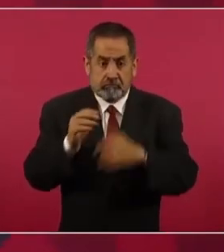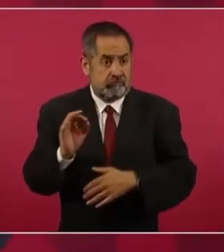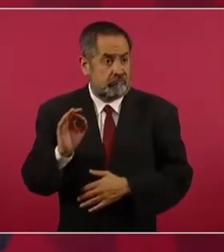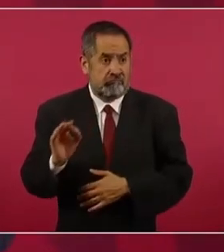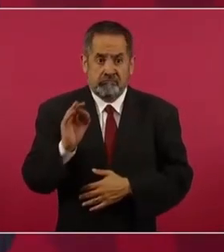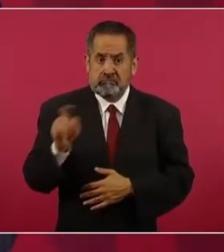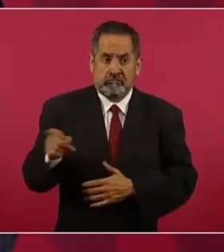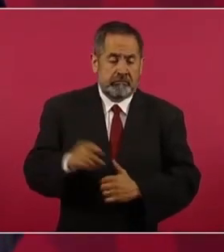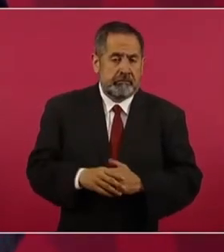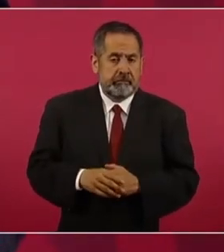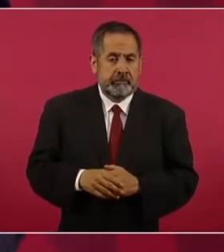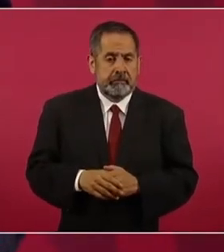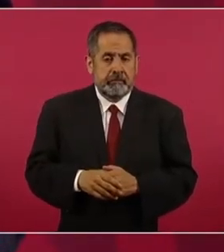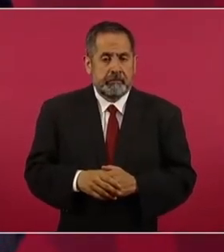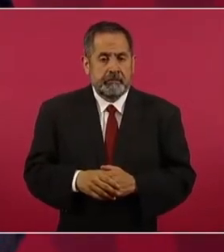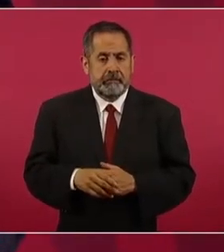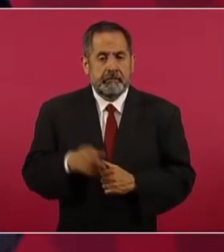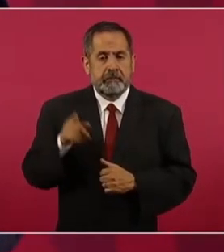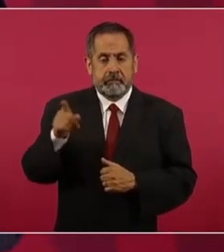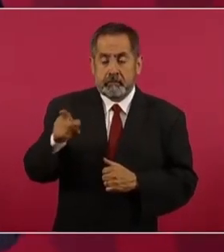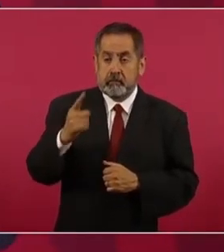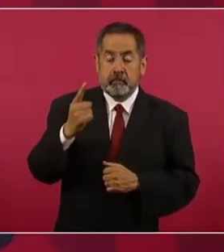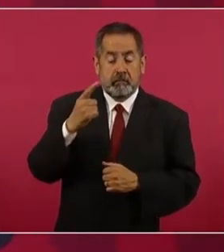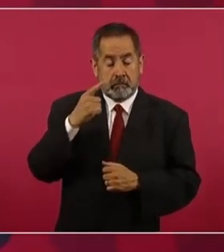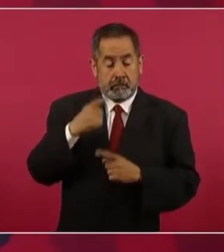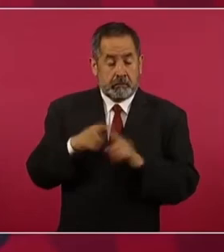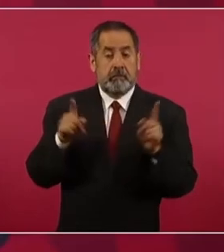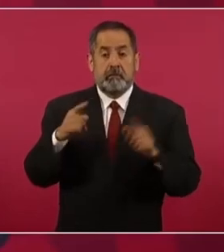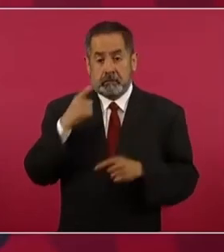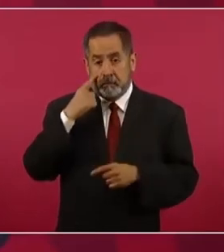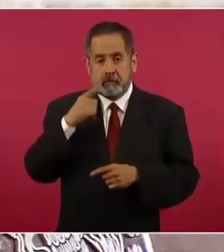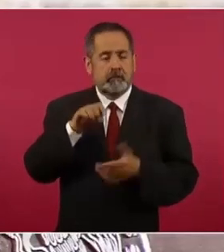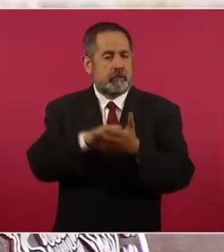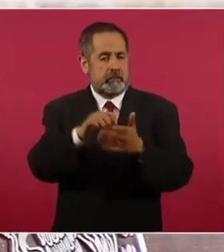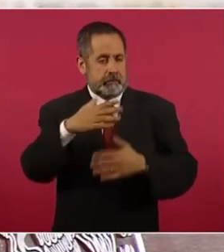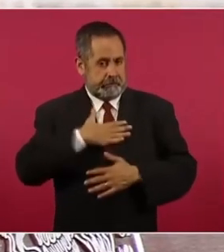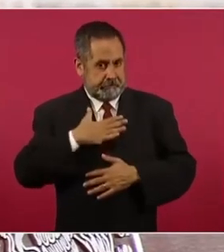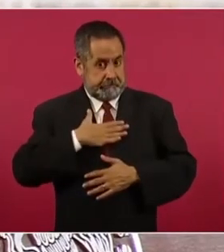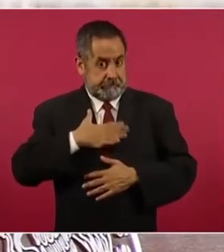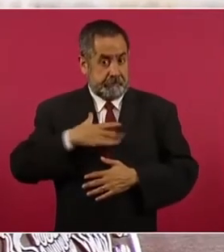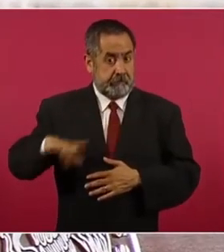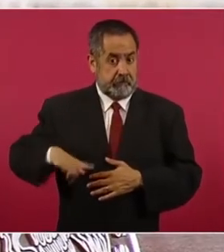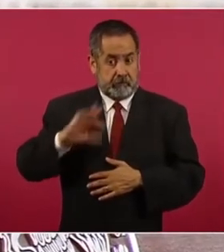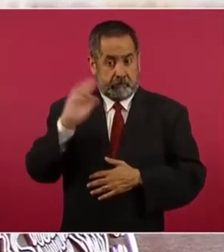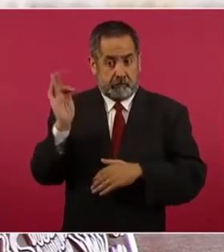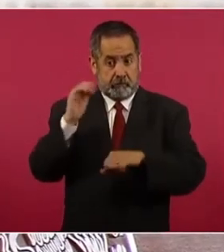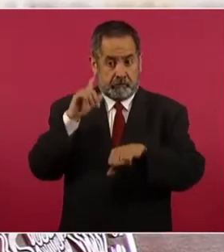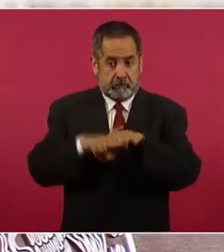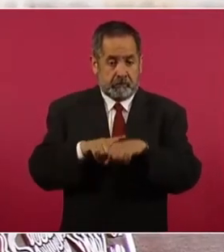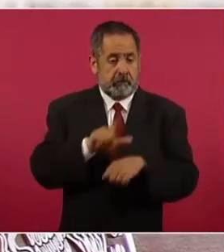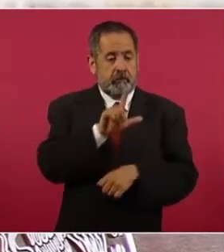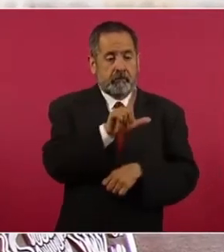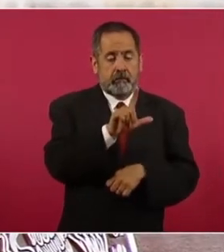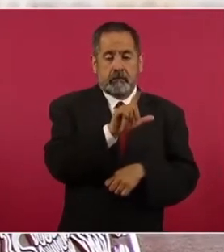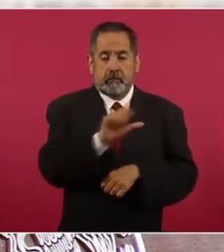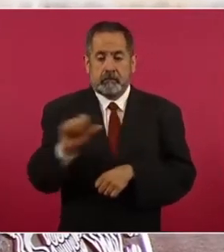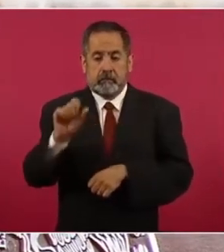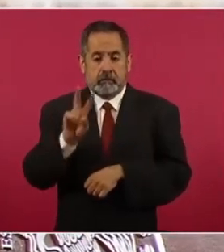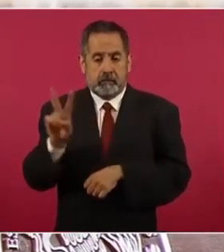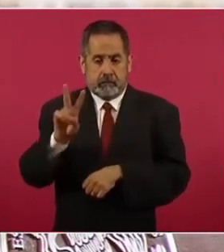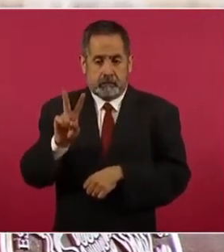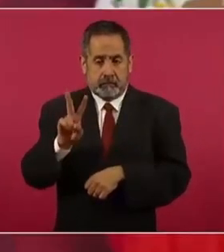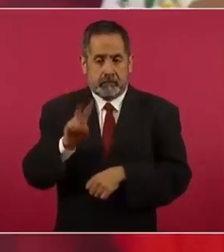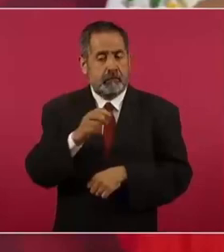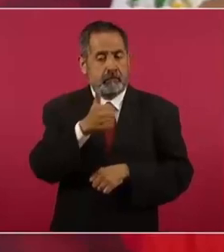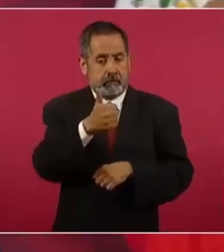ellos una peculiaridad. Nosotros nos reunimos de lunes a viernes de 6